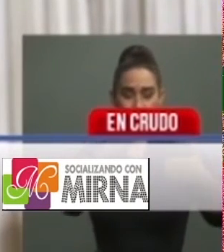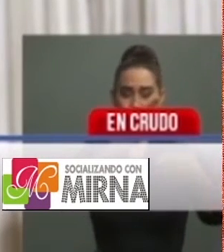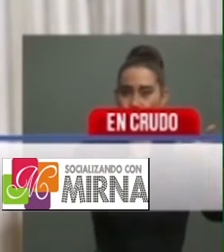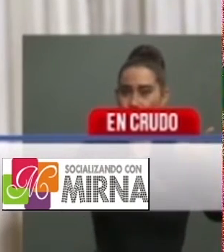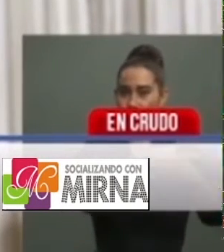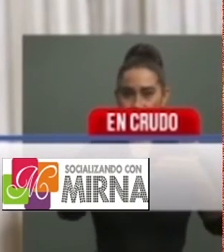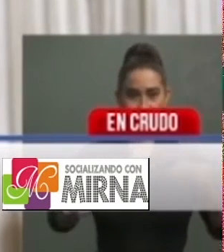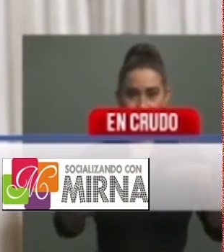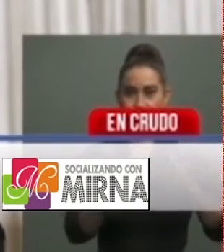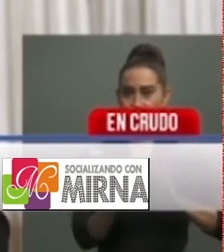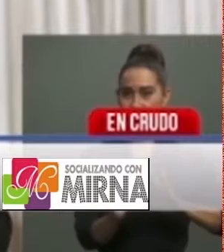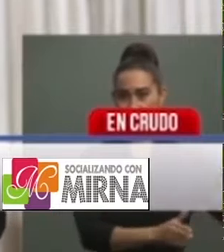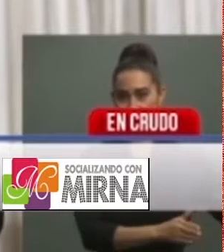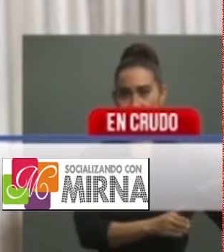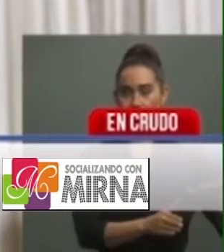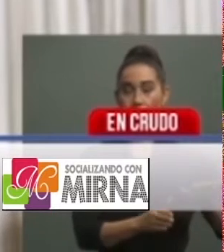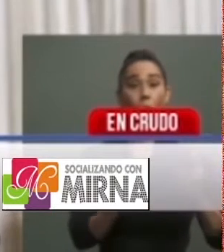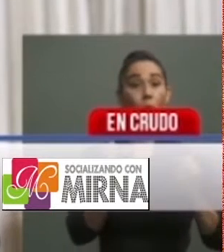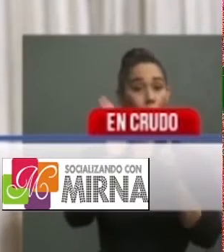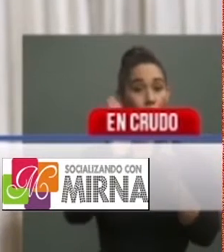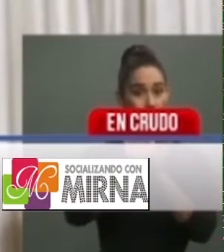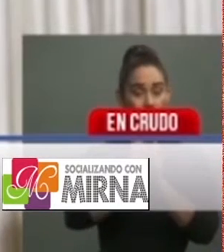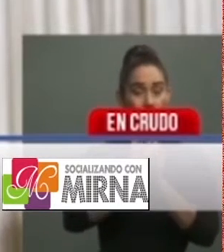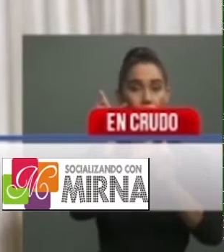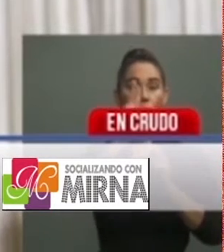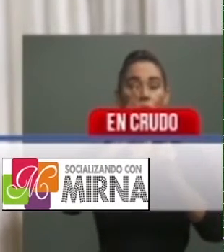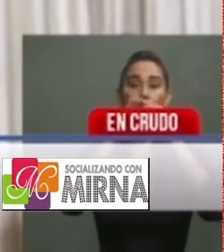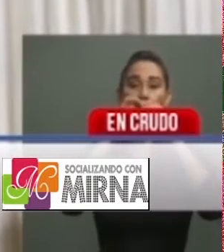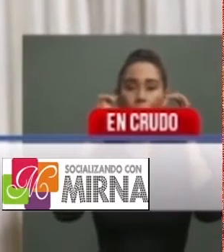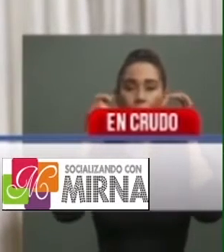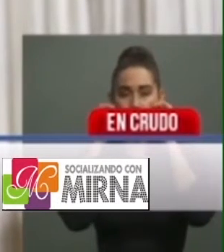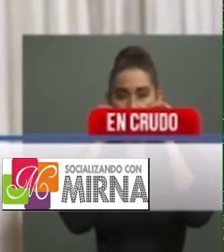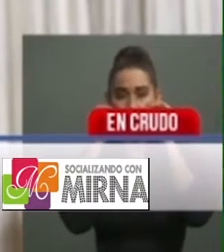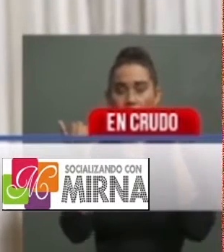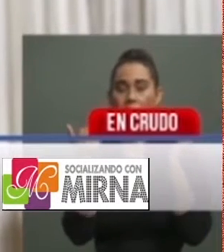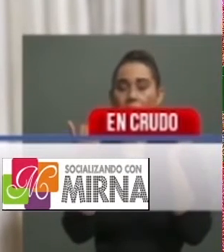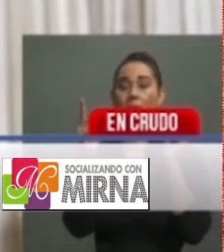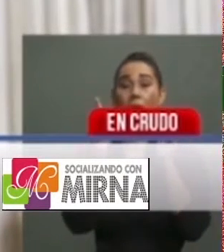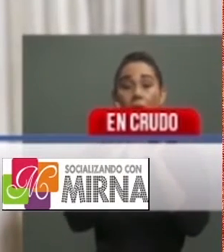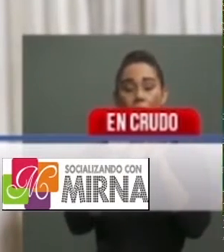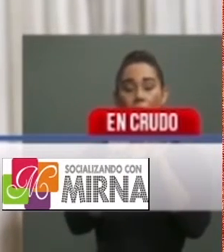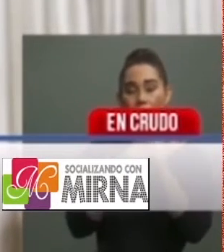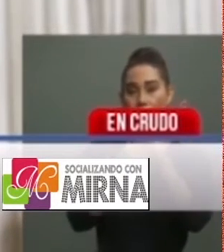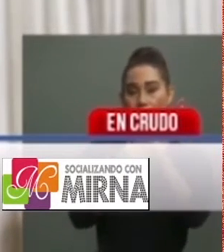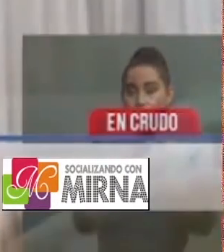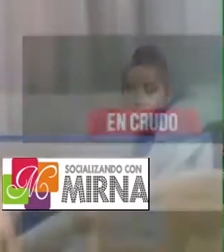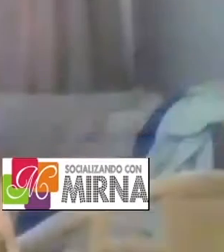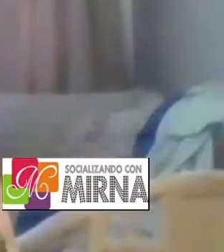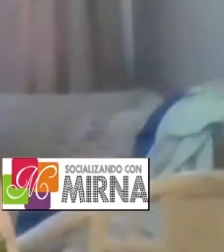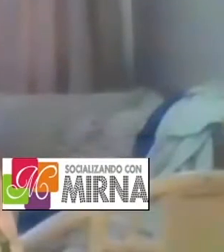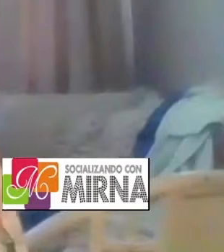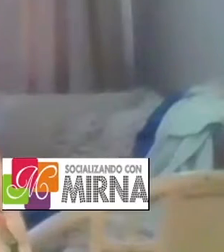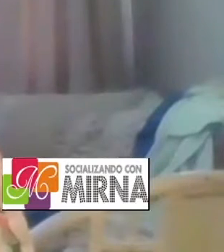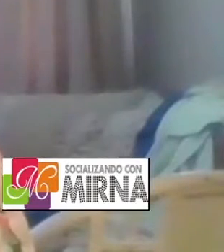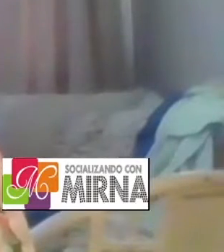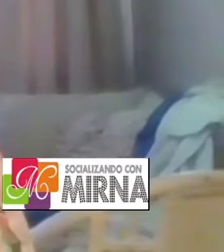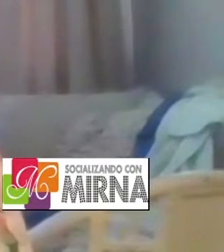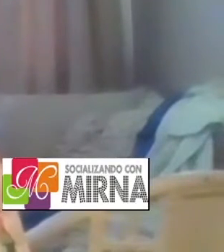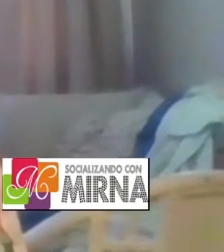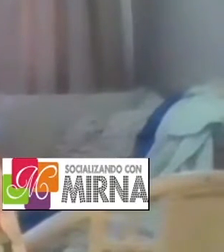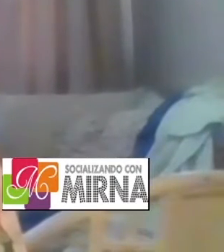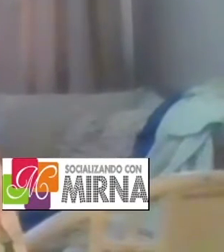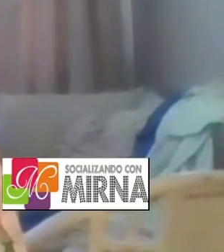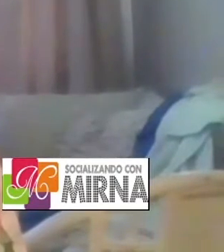que cada quien debe protegerse. Aquí mismo yo hablaba y siempre decía que hasta odiosa resultaba yo cuando yo le decía a